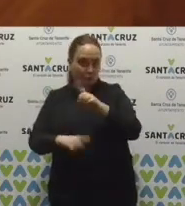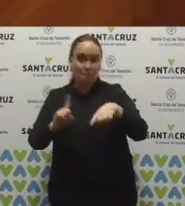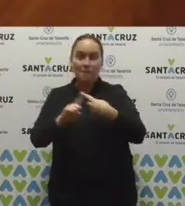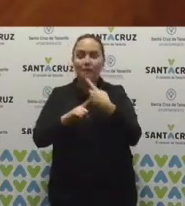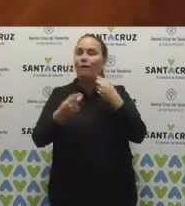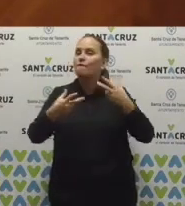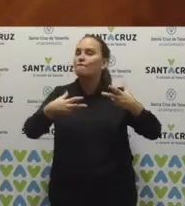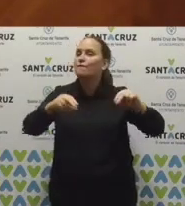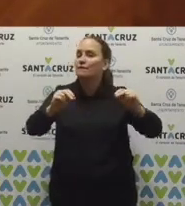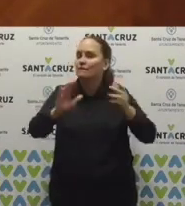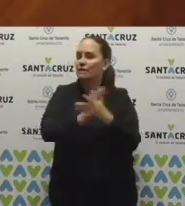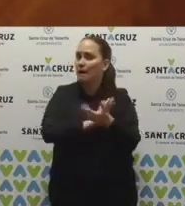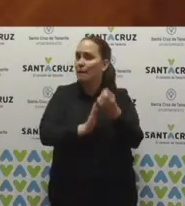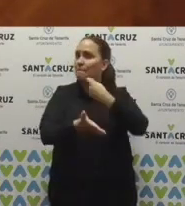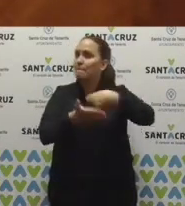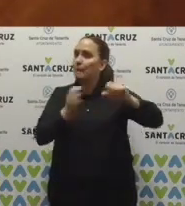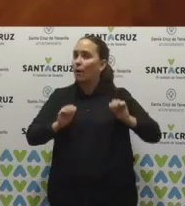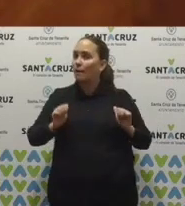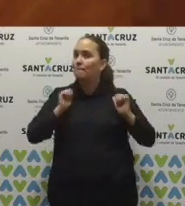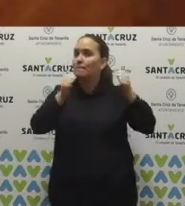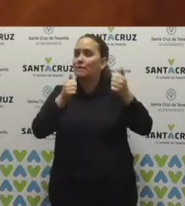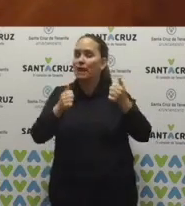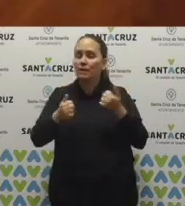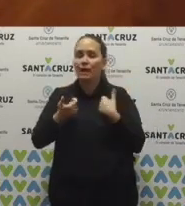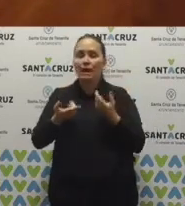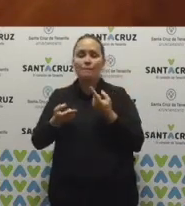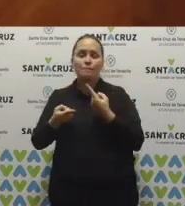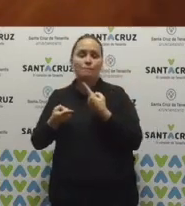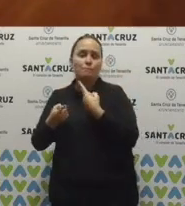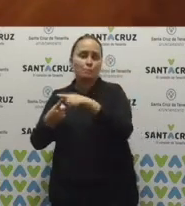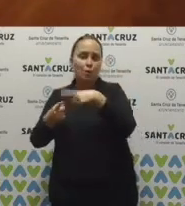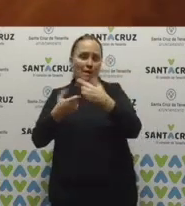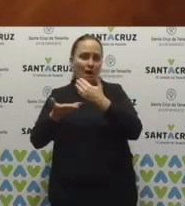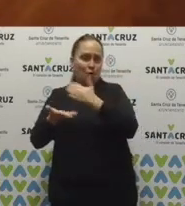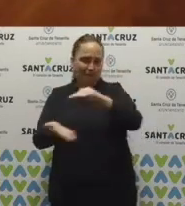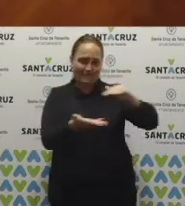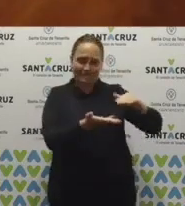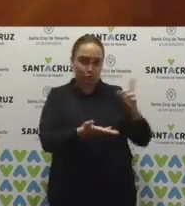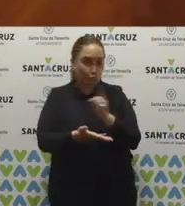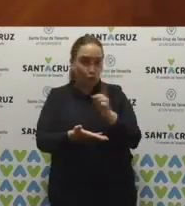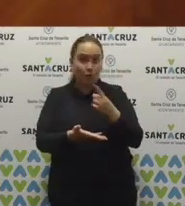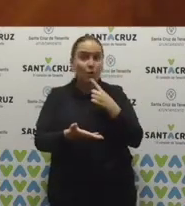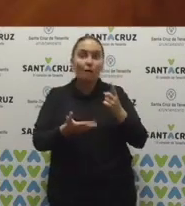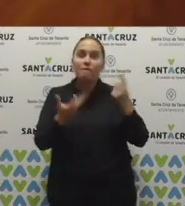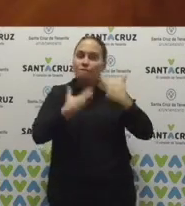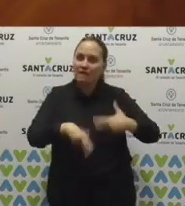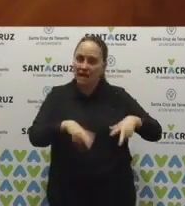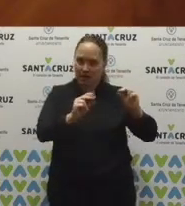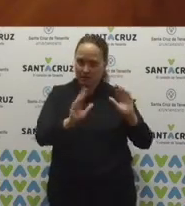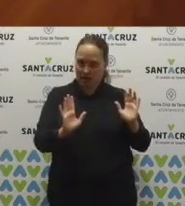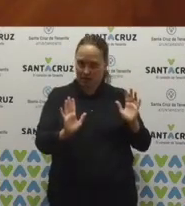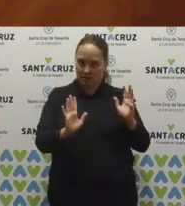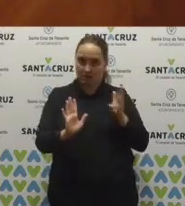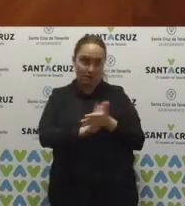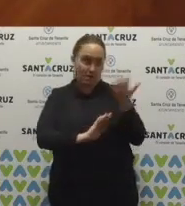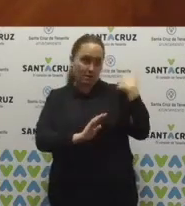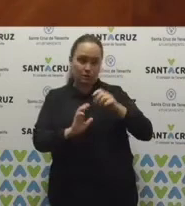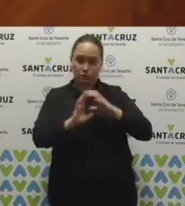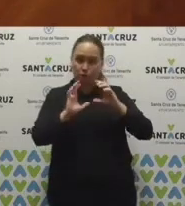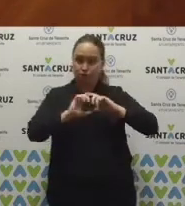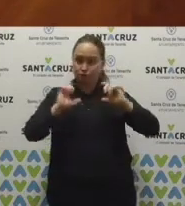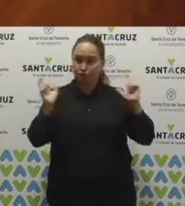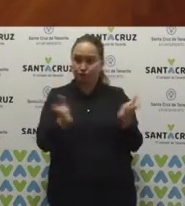digo ni siquiera iniciar el pago a los proveedores sino finalizar ese pago a proveedores que acordamos junto a portavoces que habría que acelerarlo